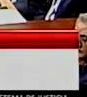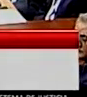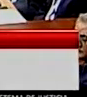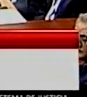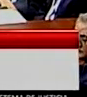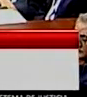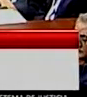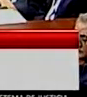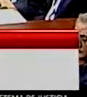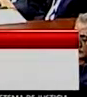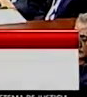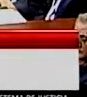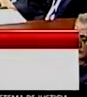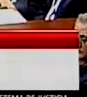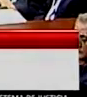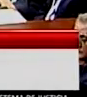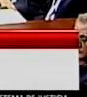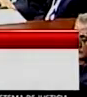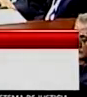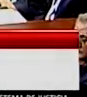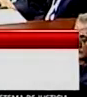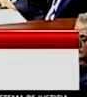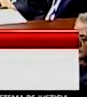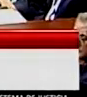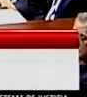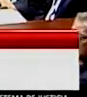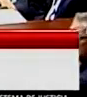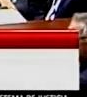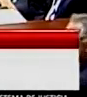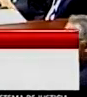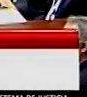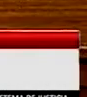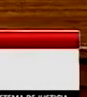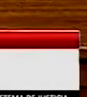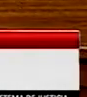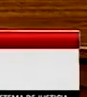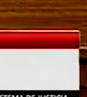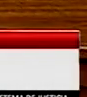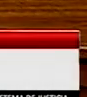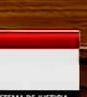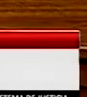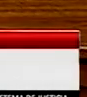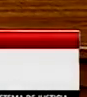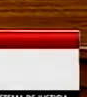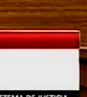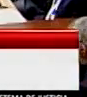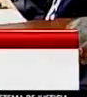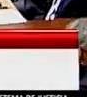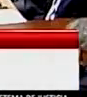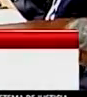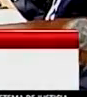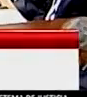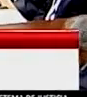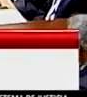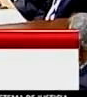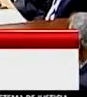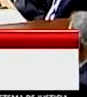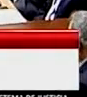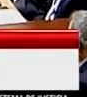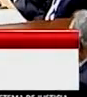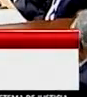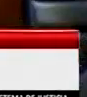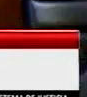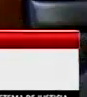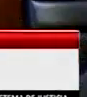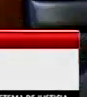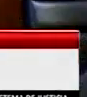Congresista Quintanilla, la segunda. Por favor. Se lo ofrezco al congresista Alberto de Belaunde. Entiendo. Y le agradezco